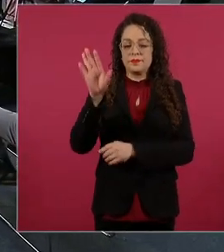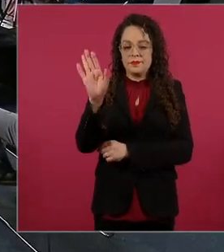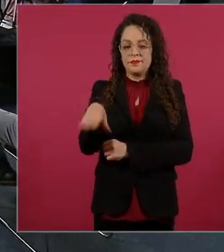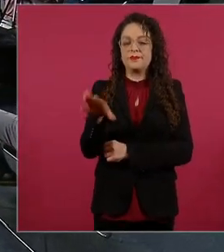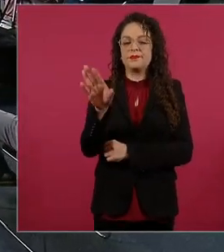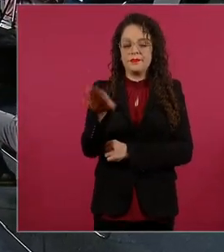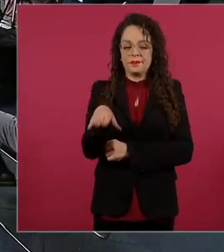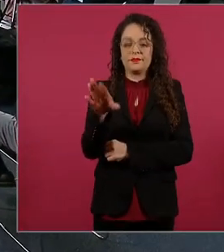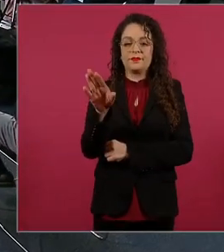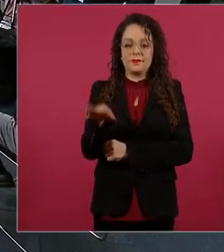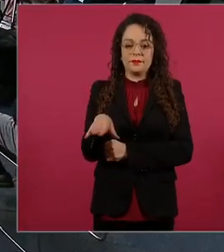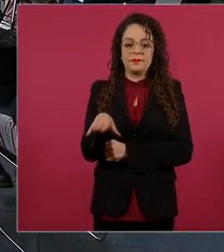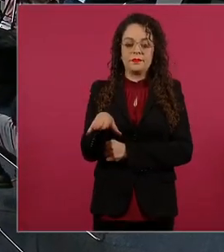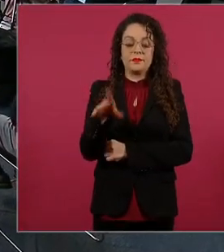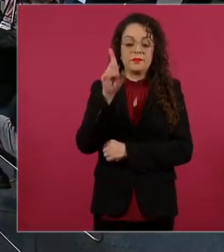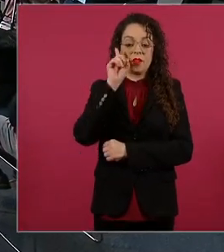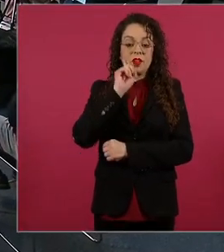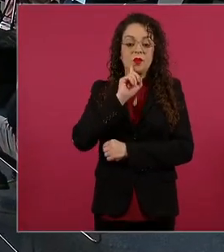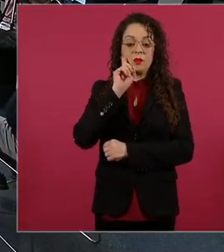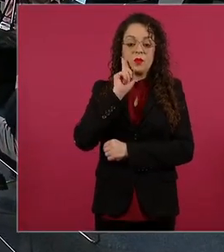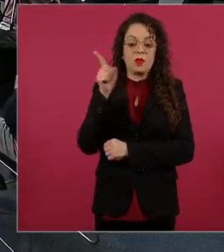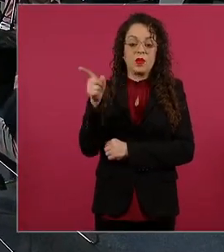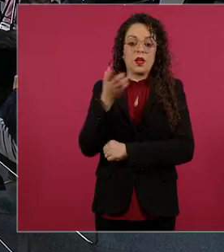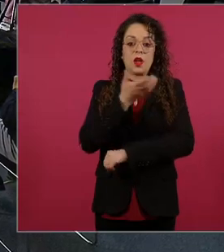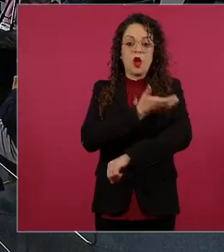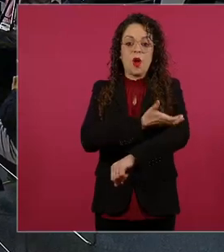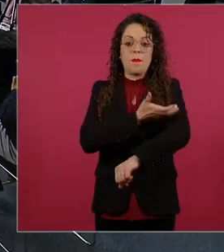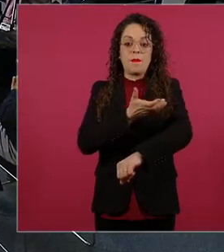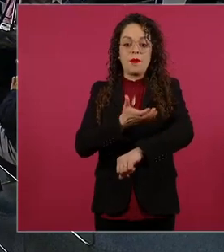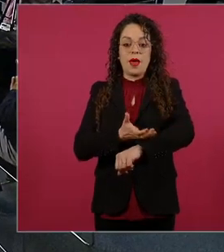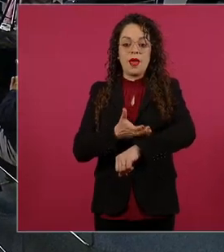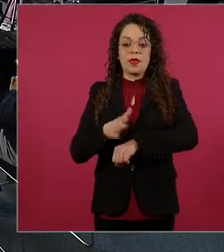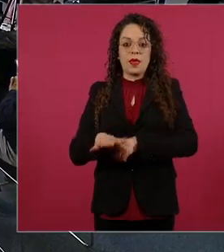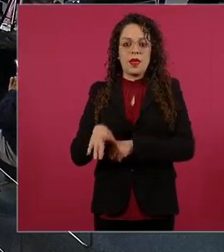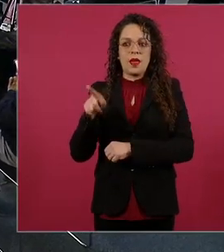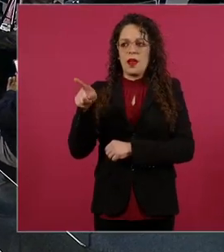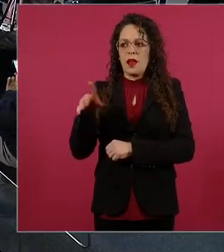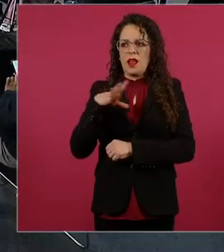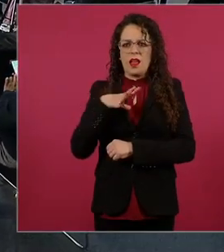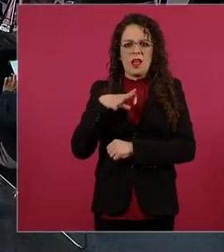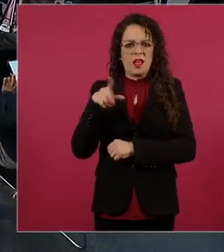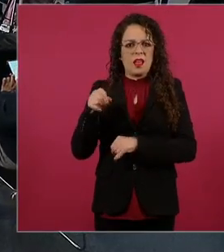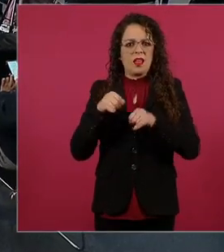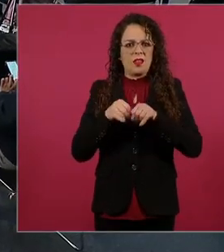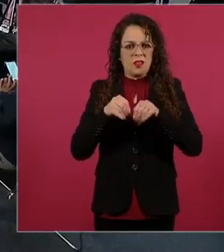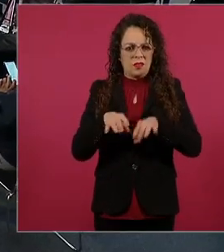compañera ya les vamos a dar todos los datos ponla es